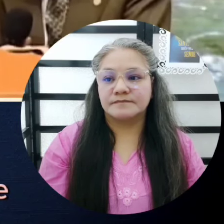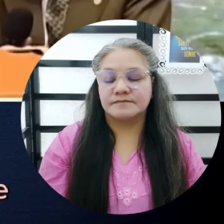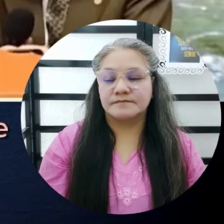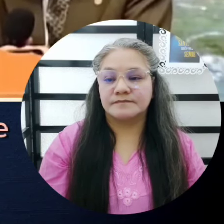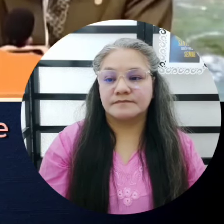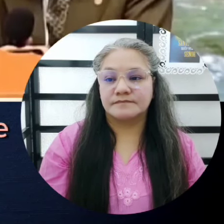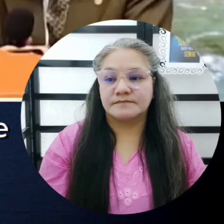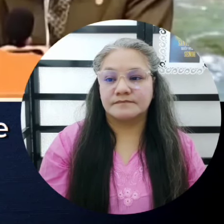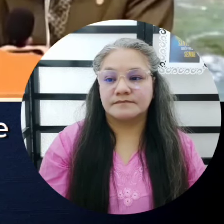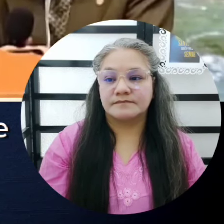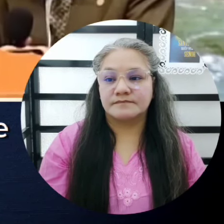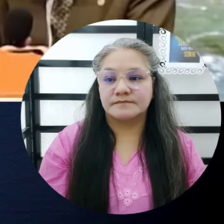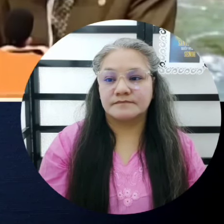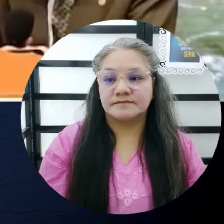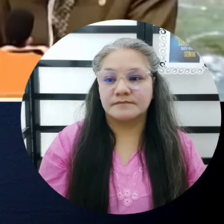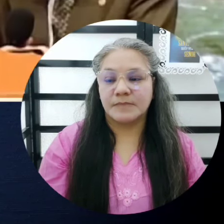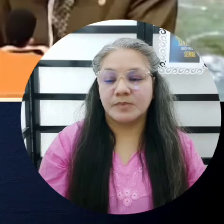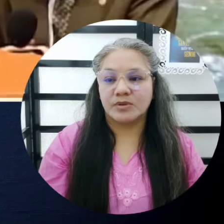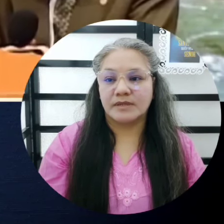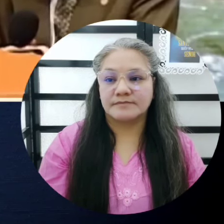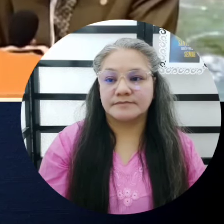criado a este hombre. ¿Este hombre cómo se llamaba?